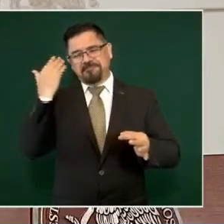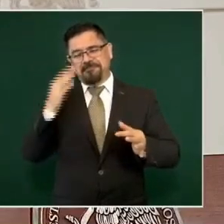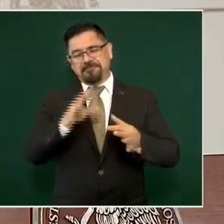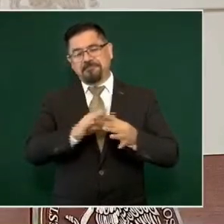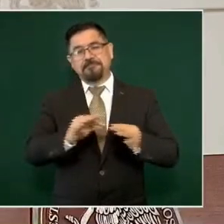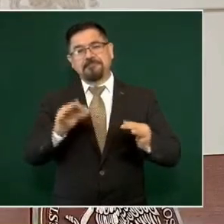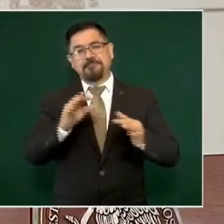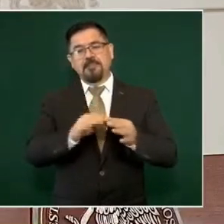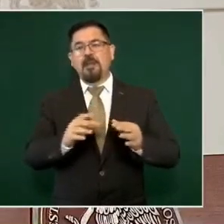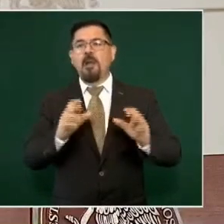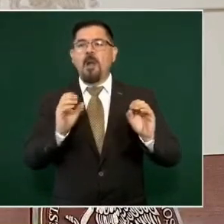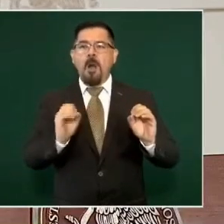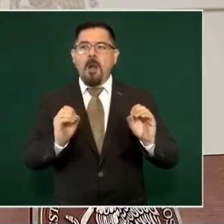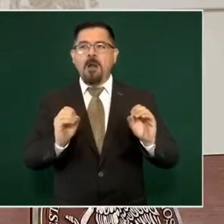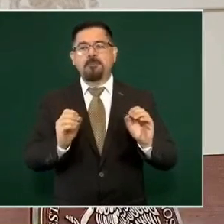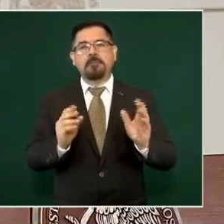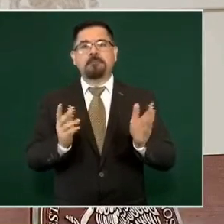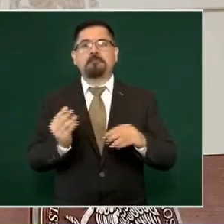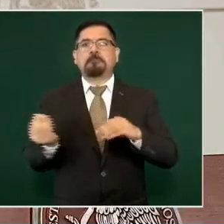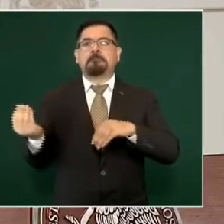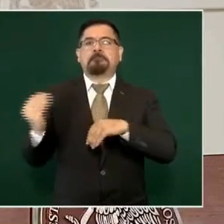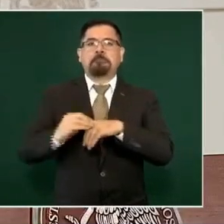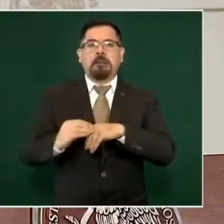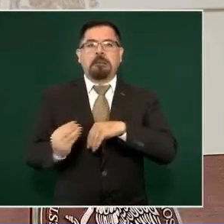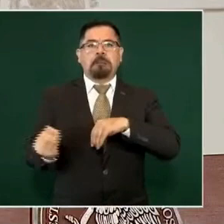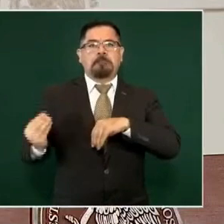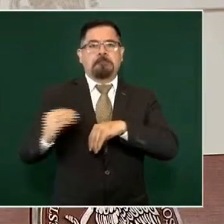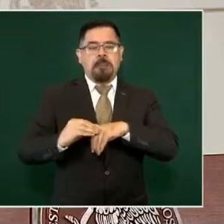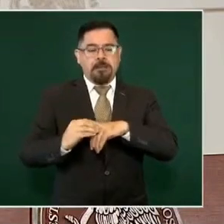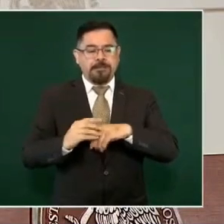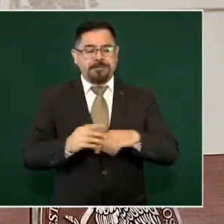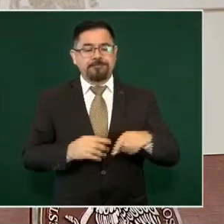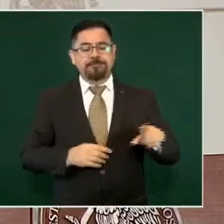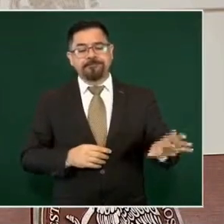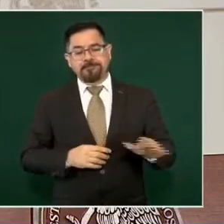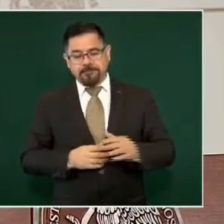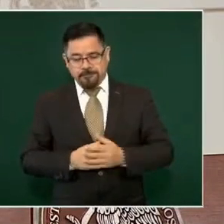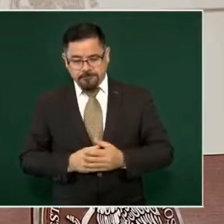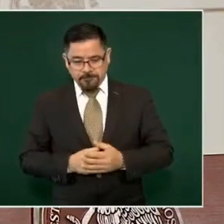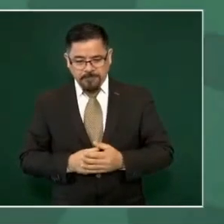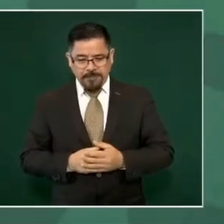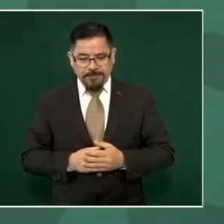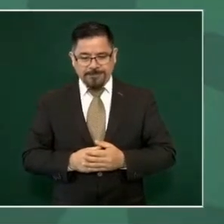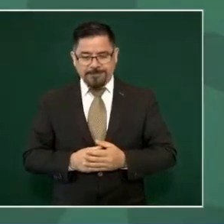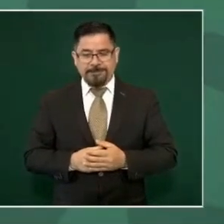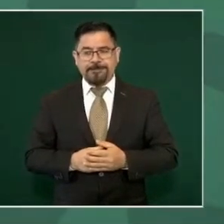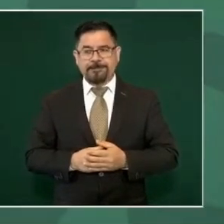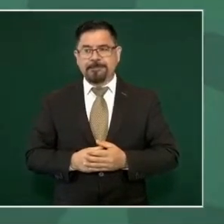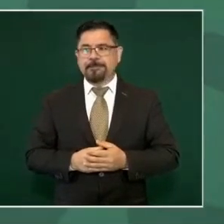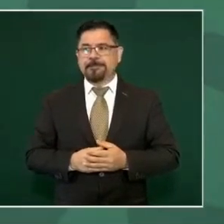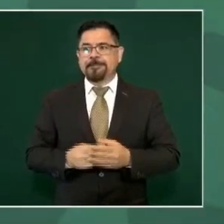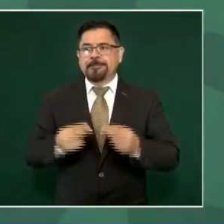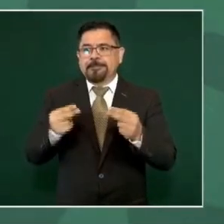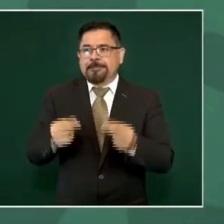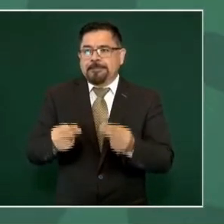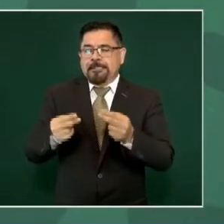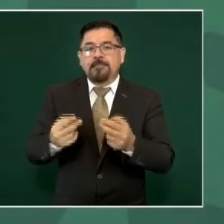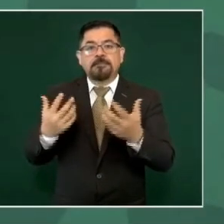o utilizaron la excusa de que era necesario producir fertilizantes